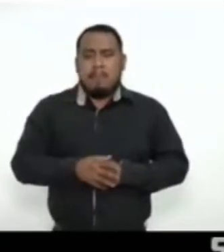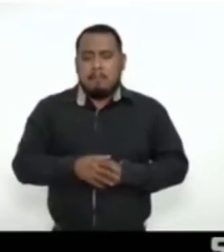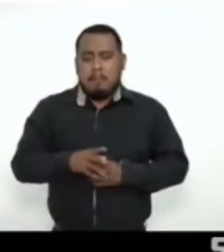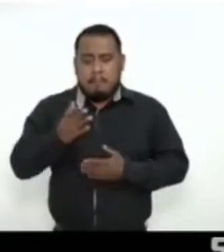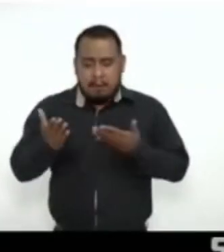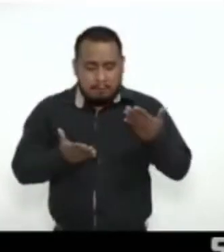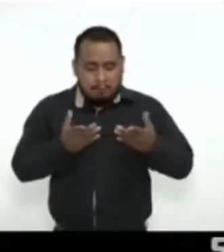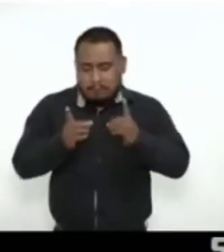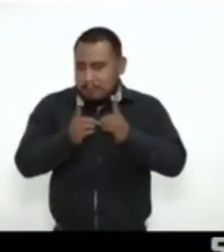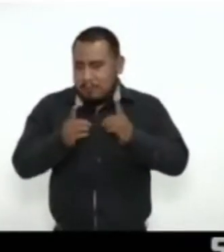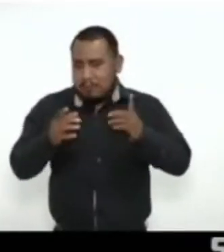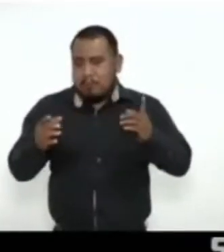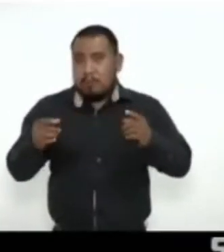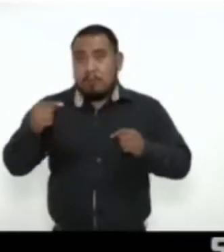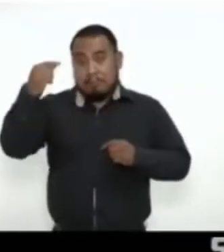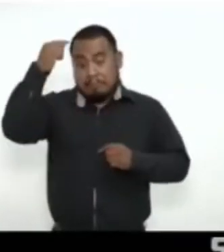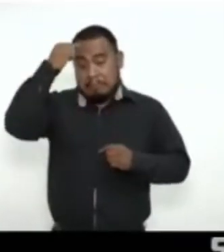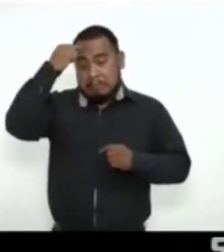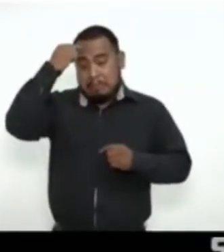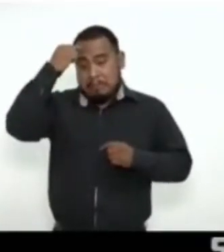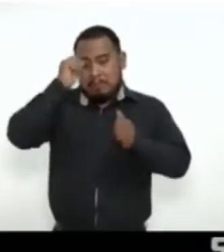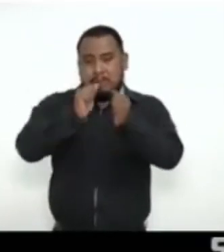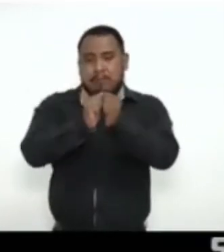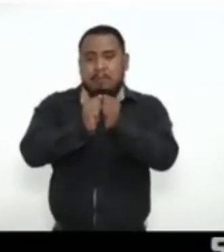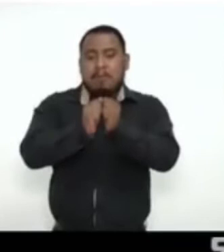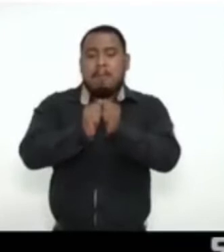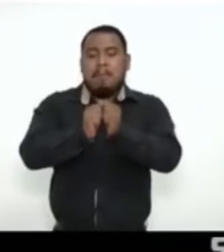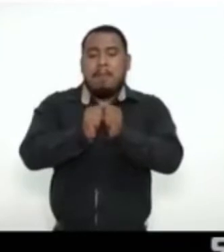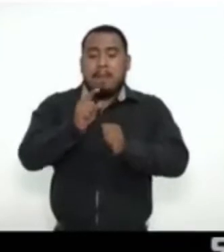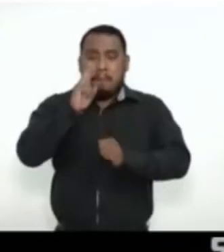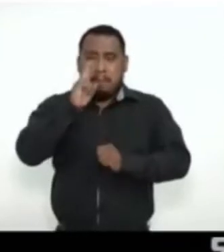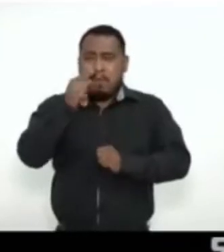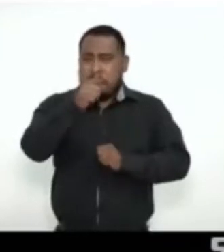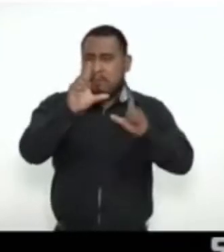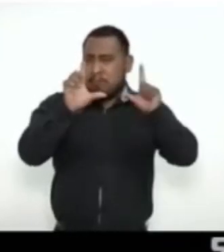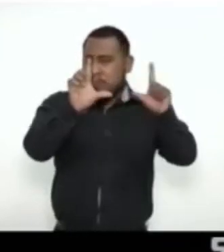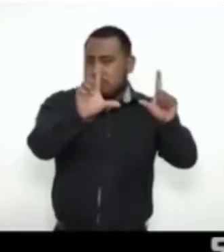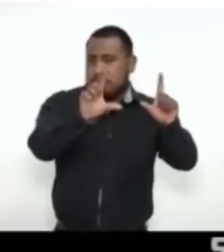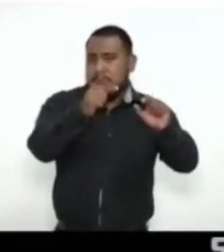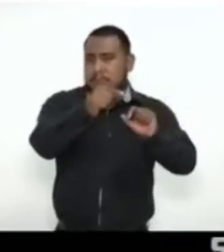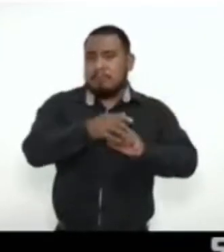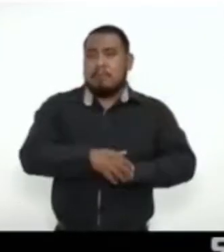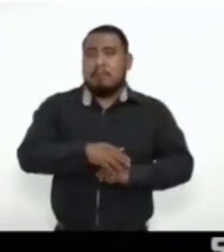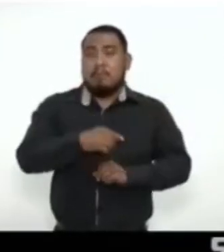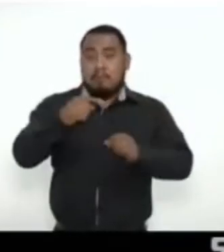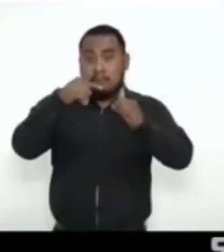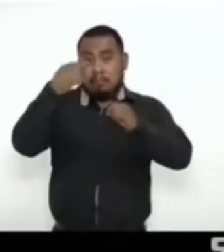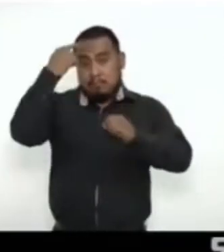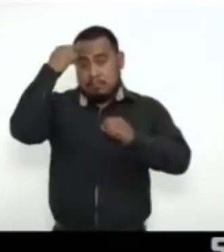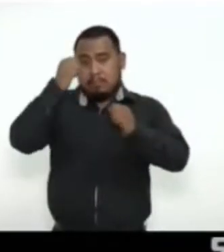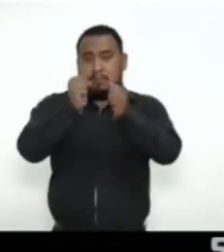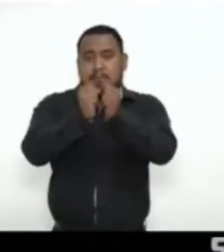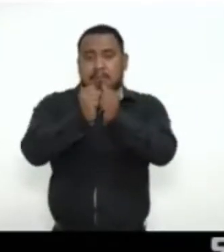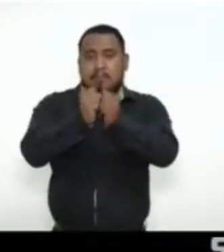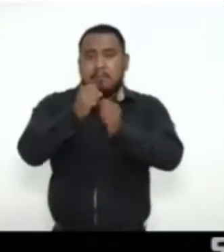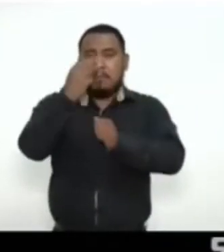que en nuestro cerebro, como ustedes podrán ver aquí en la diapositiva, nuestro cerebro